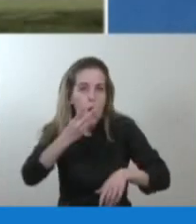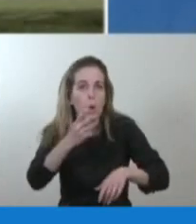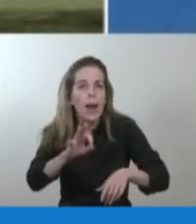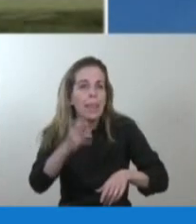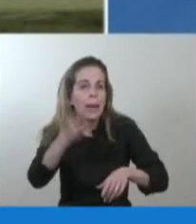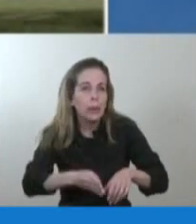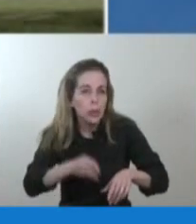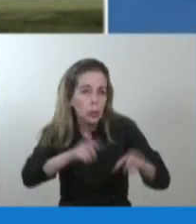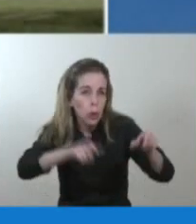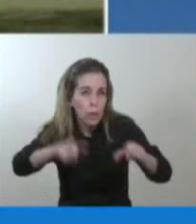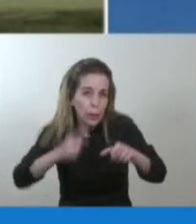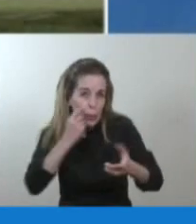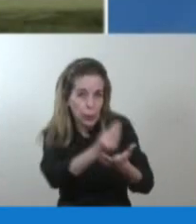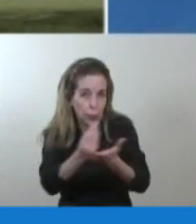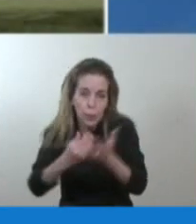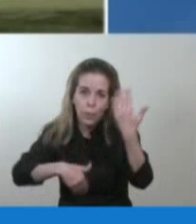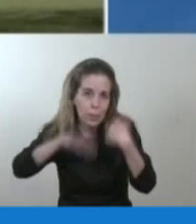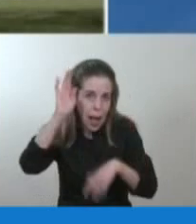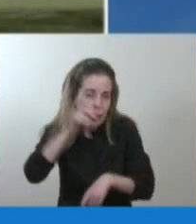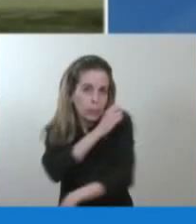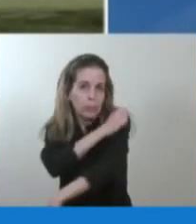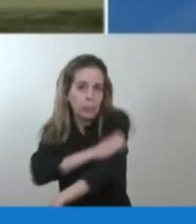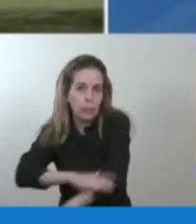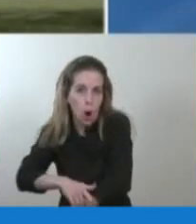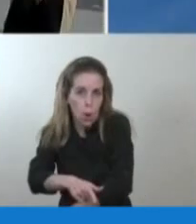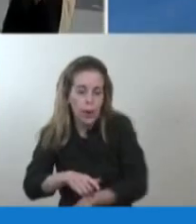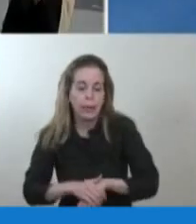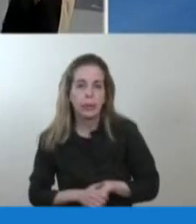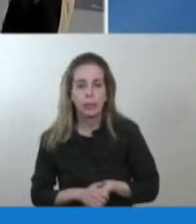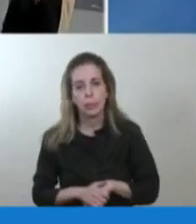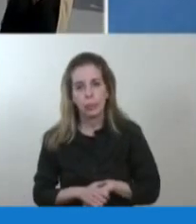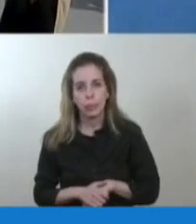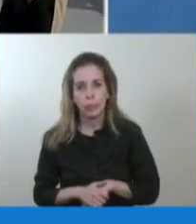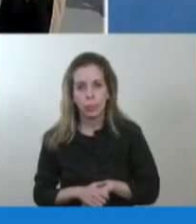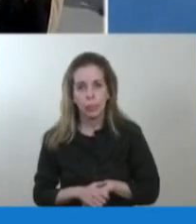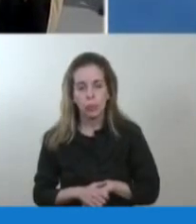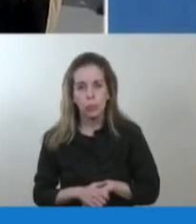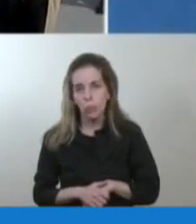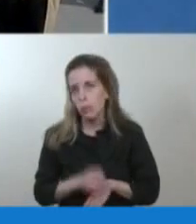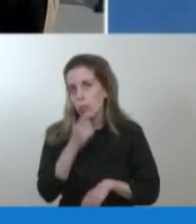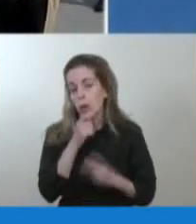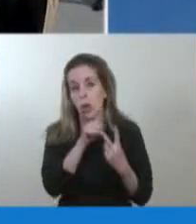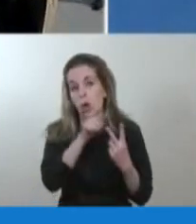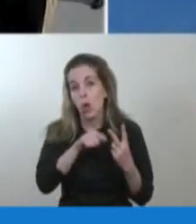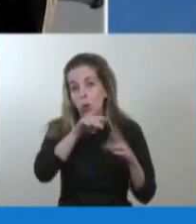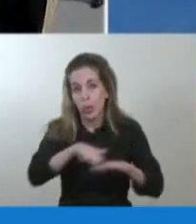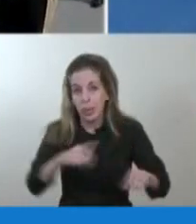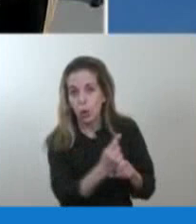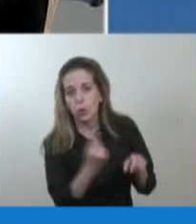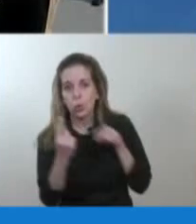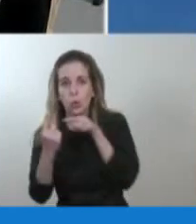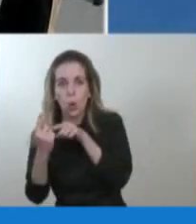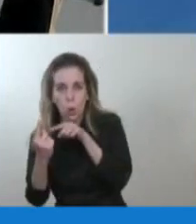ciento de nuestra población bajo la línea de la pobreza 1 de cada dos de nuestros niños